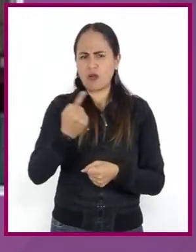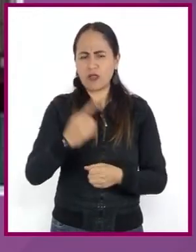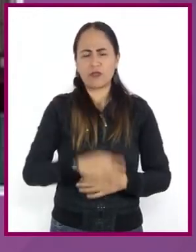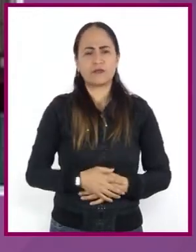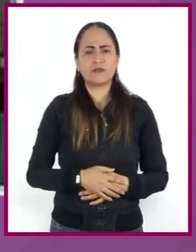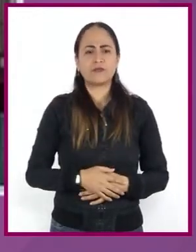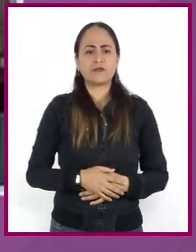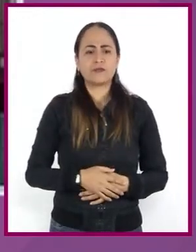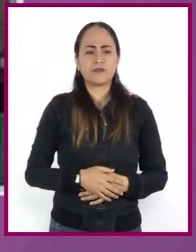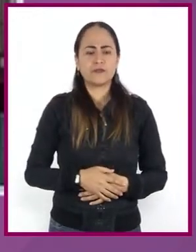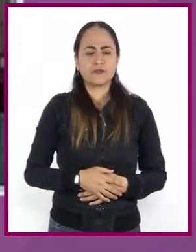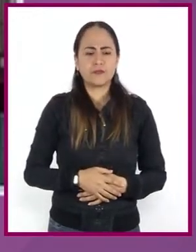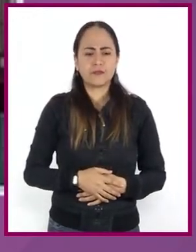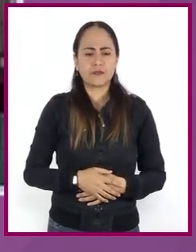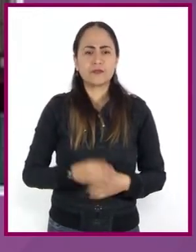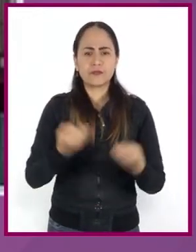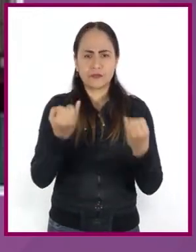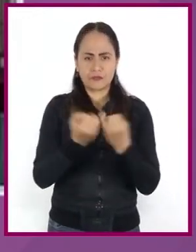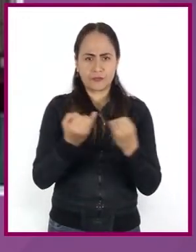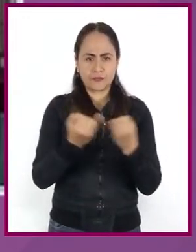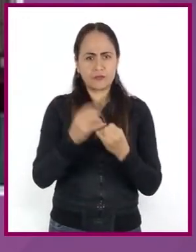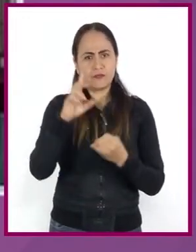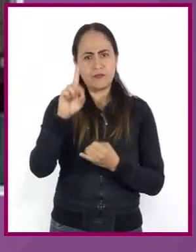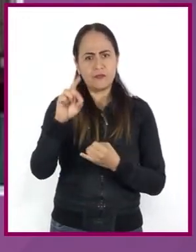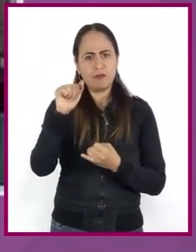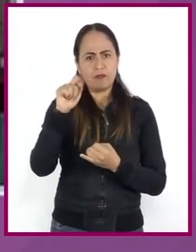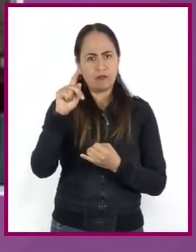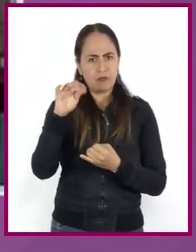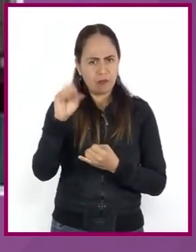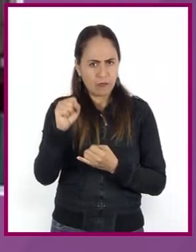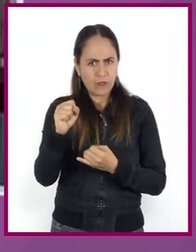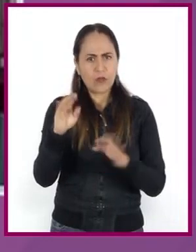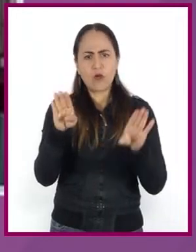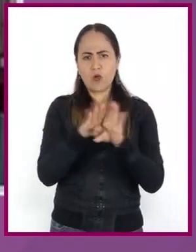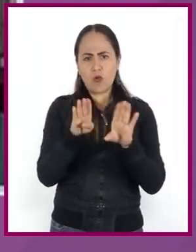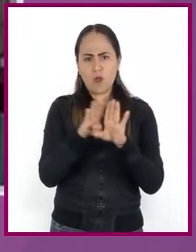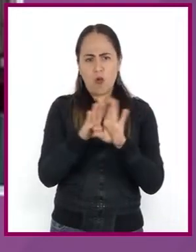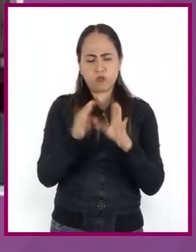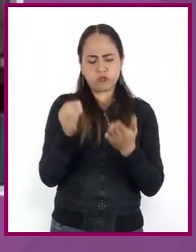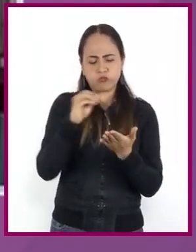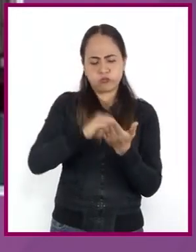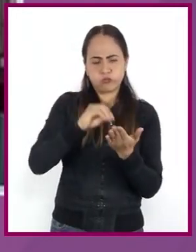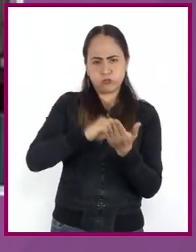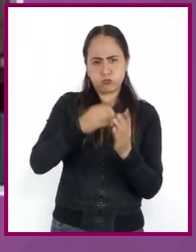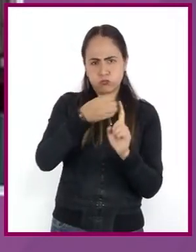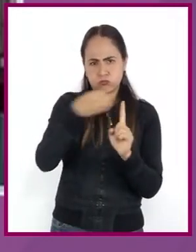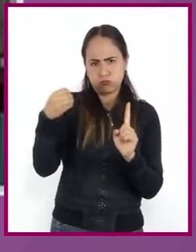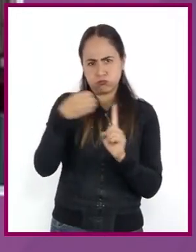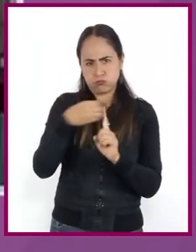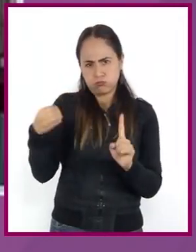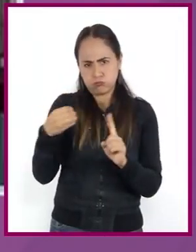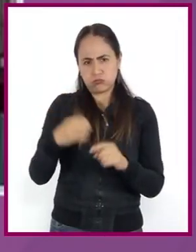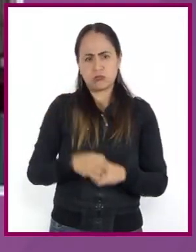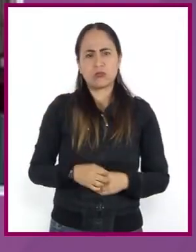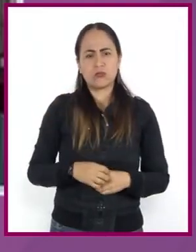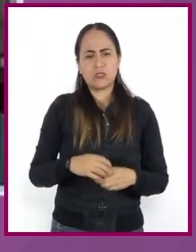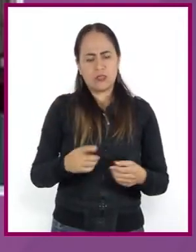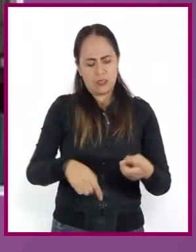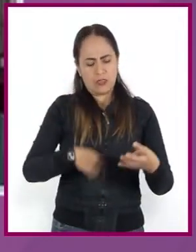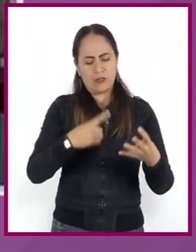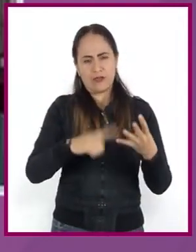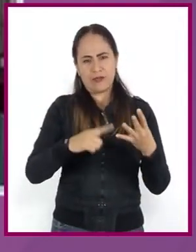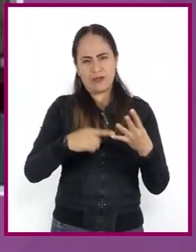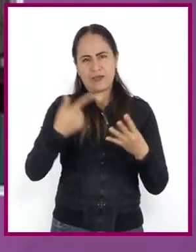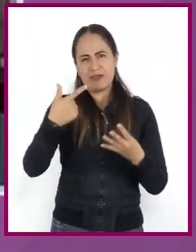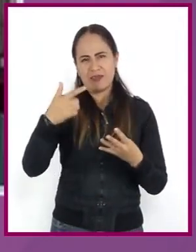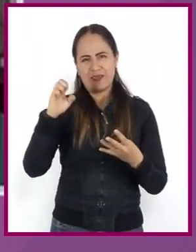y precisar los datos de cómo va a desarrollarse el mismo. Las generales de los que